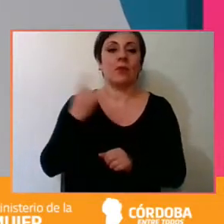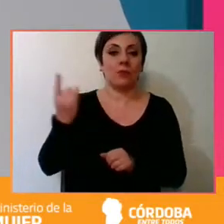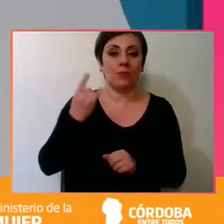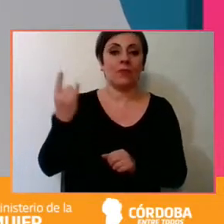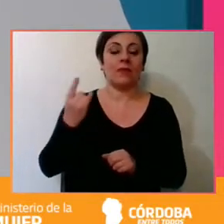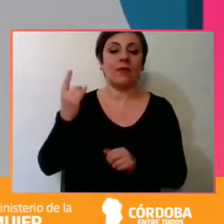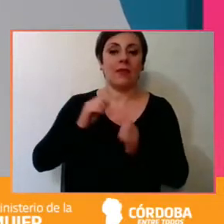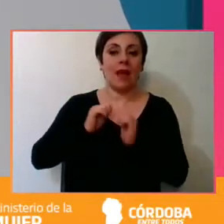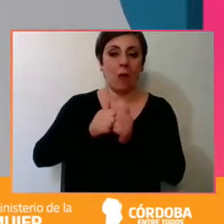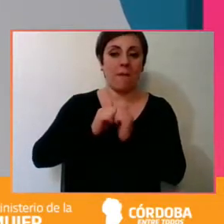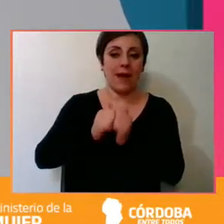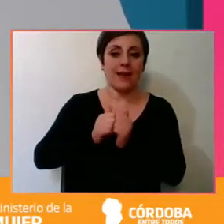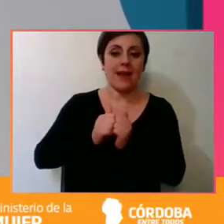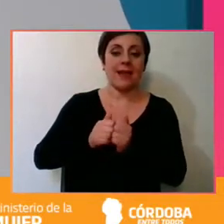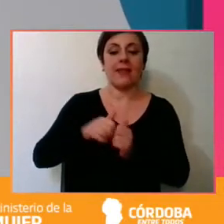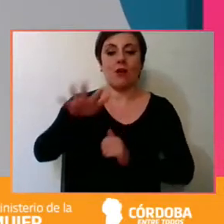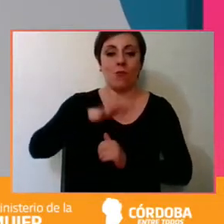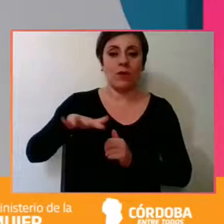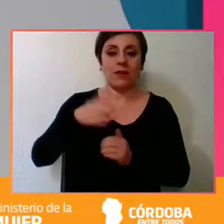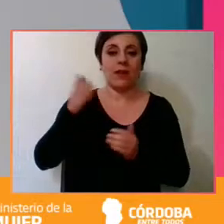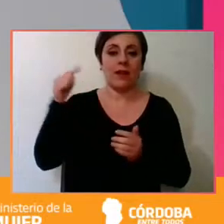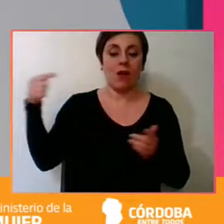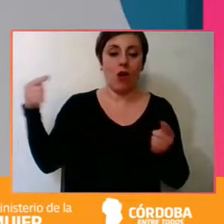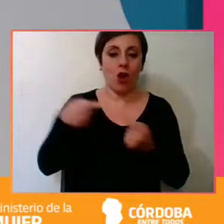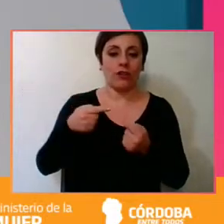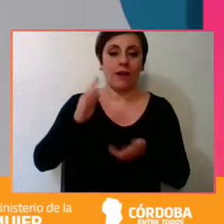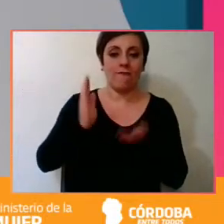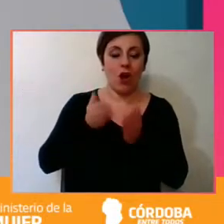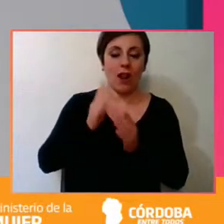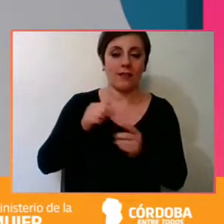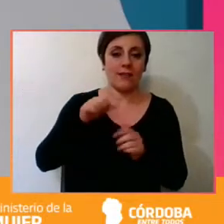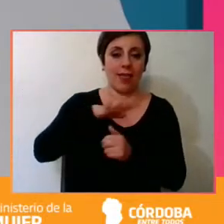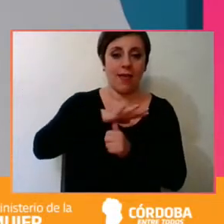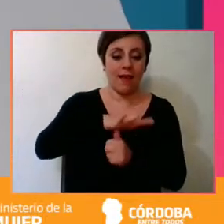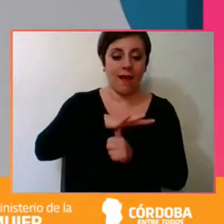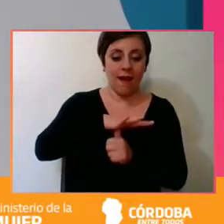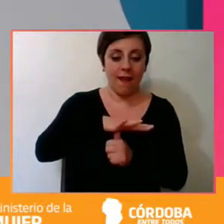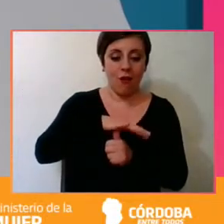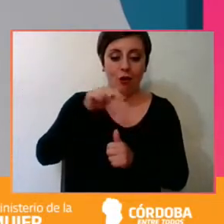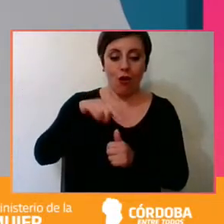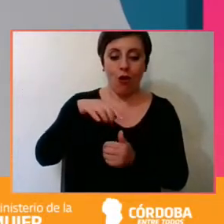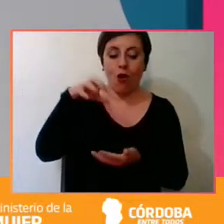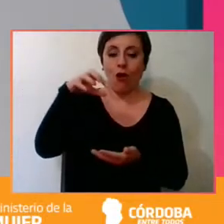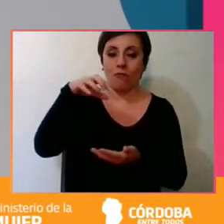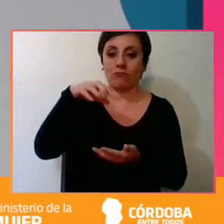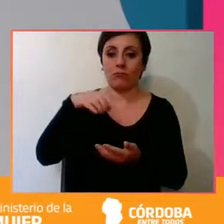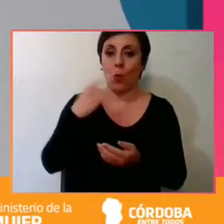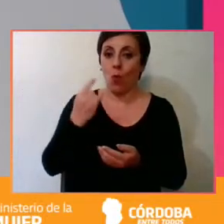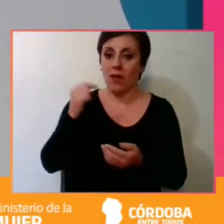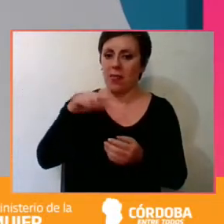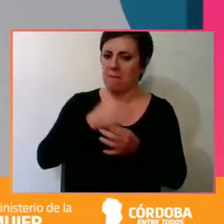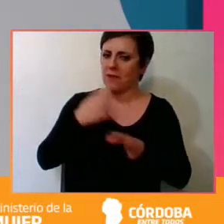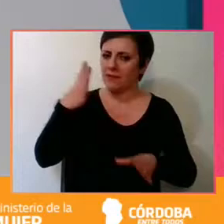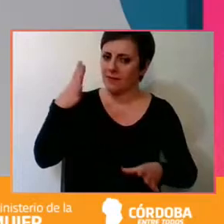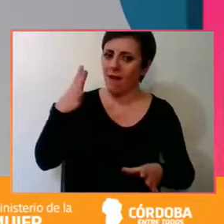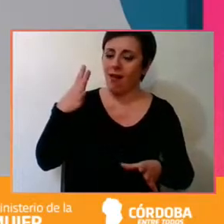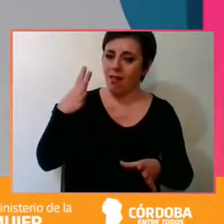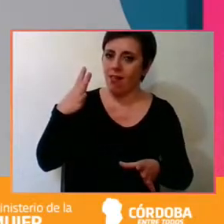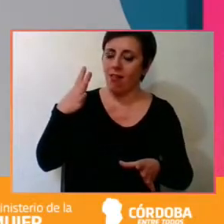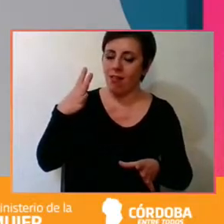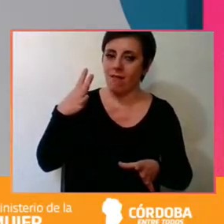Comunitarias contra la Violencia de Género. Hoy es un módulo muy especial. Estarán viendo, como les